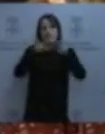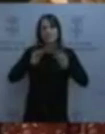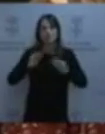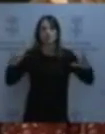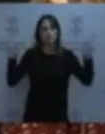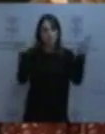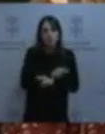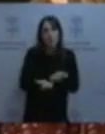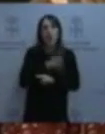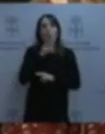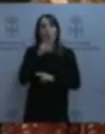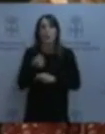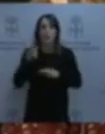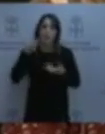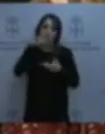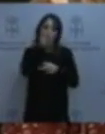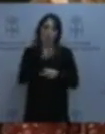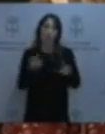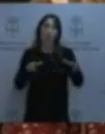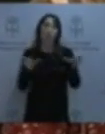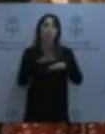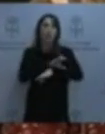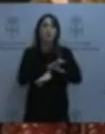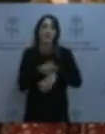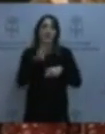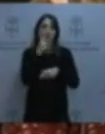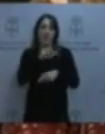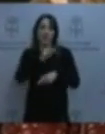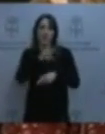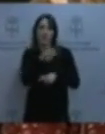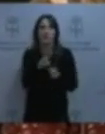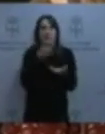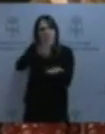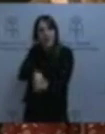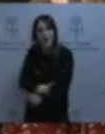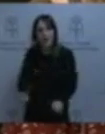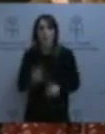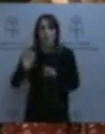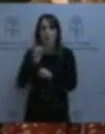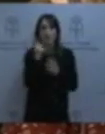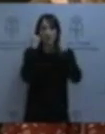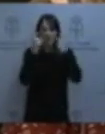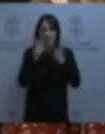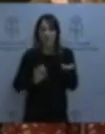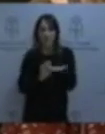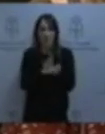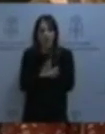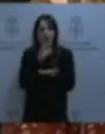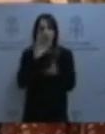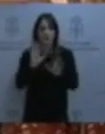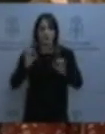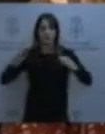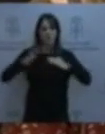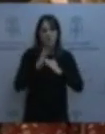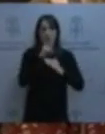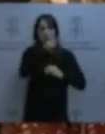impago. En primer lugar, había habido un intento de desahucio. Ese intento de desahucio se paralizó porque múltiples activistas lo paralizaron, entre ellos